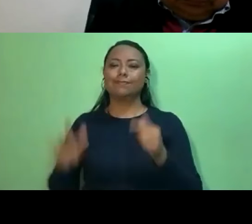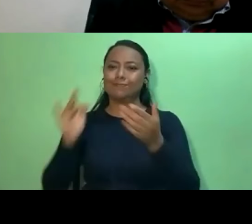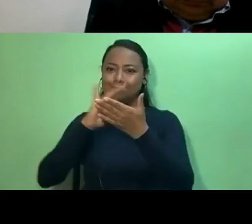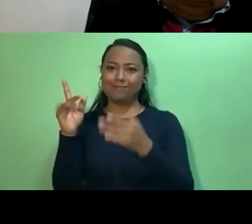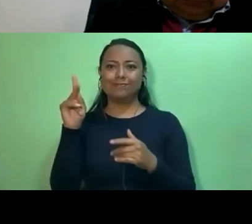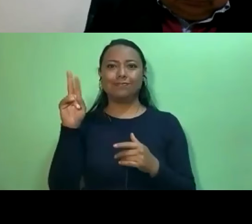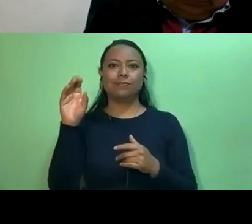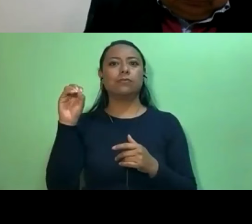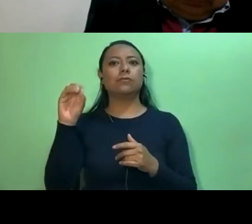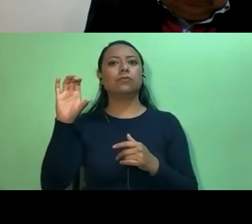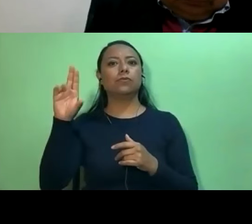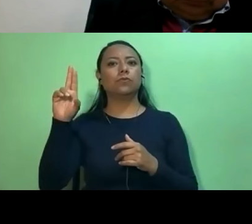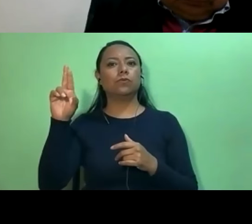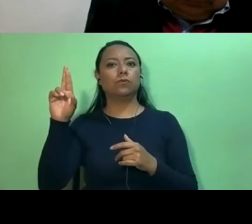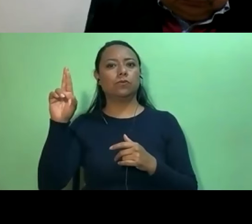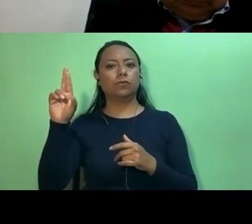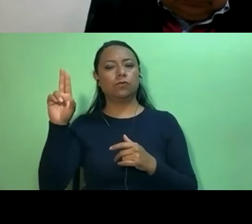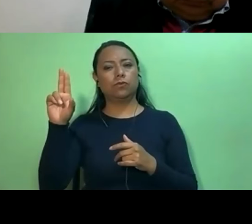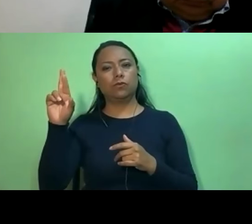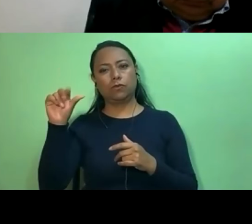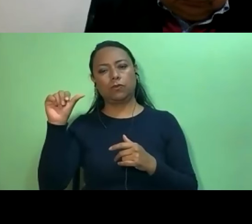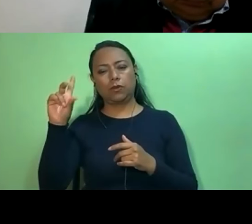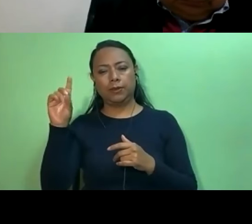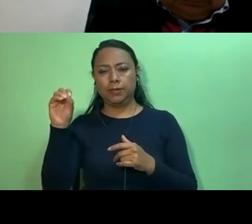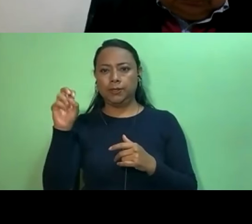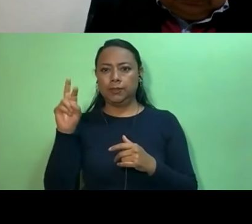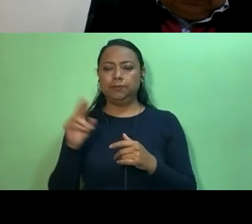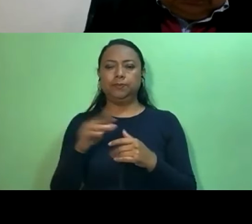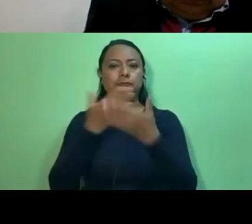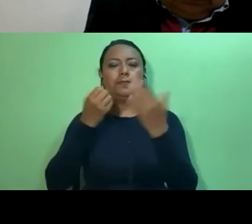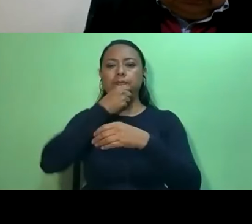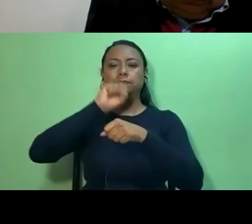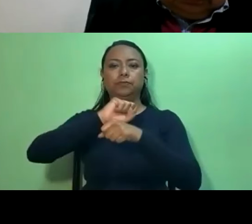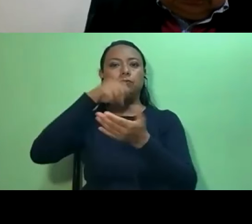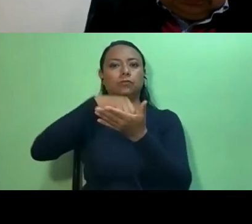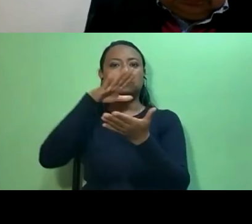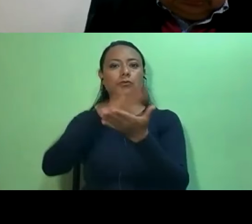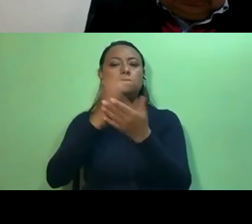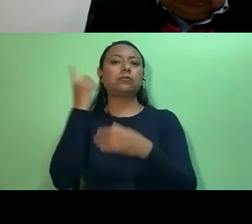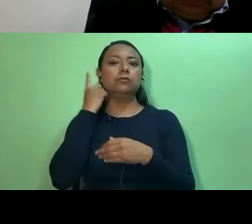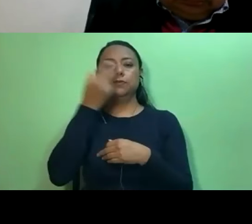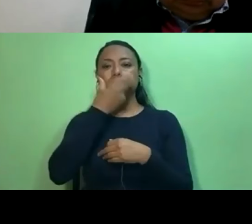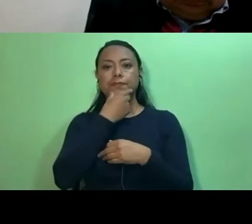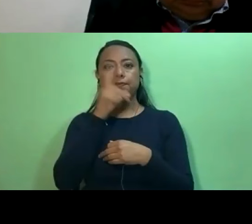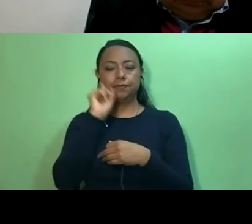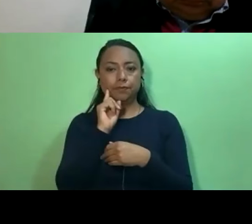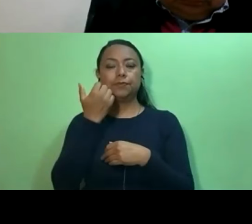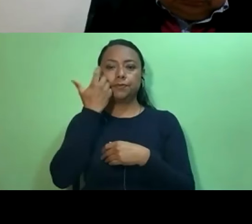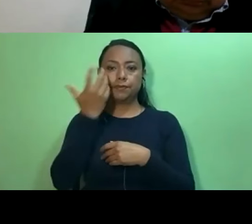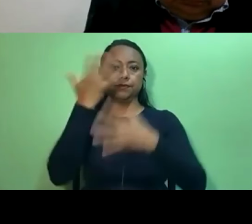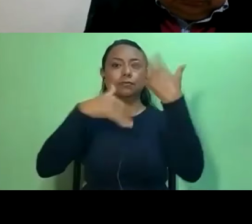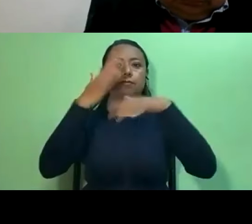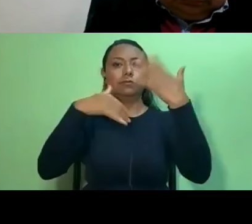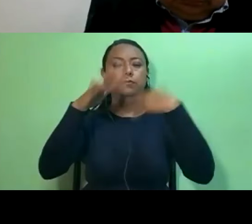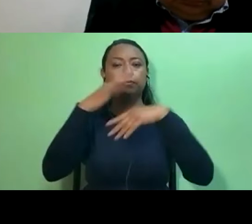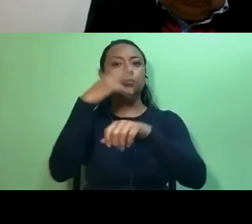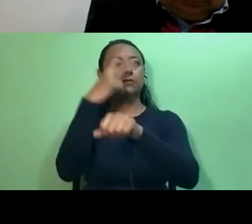Sírvase la diputada secretaria registrar a las y los diputados que quieran hacer uso de la palabra